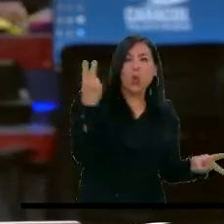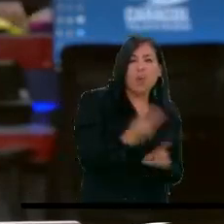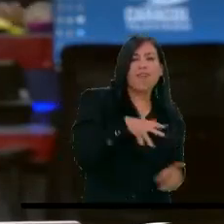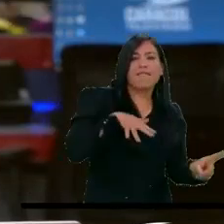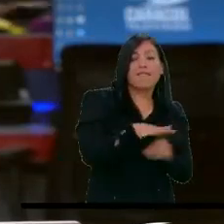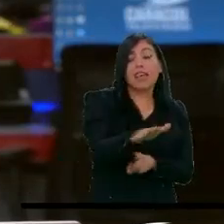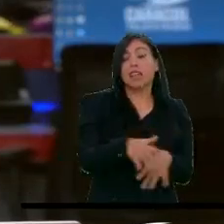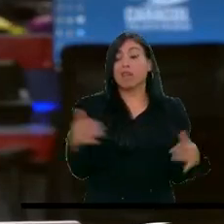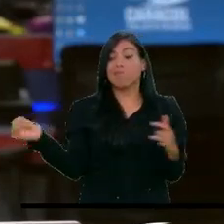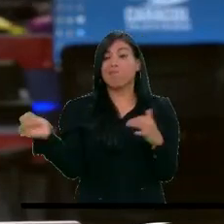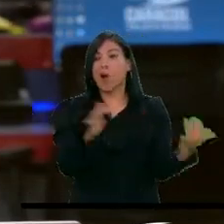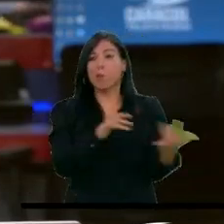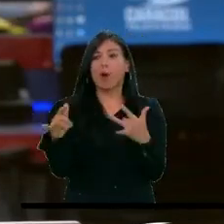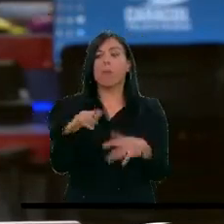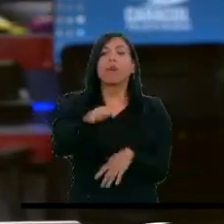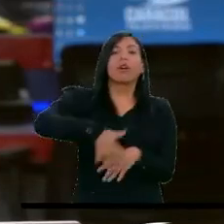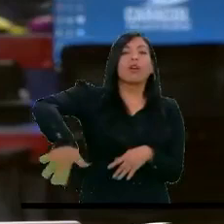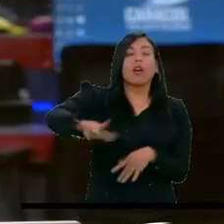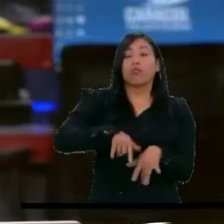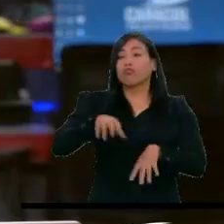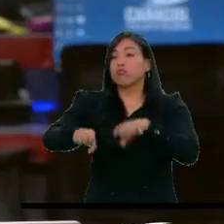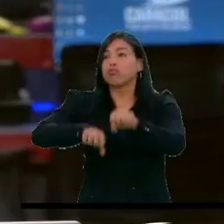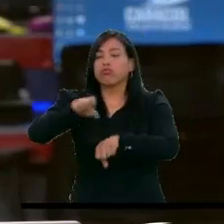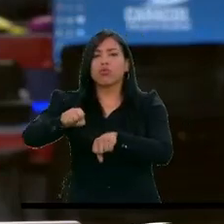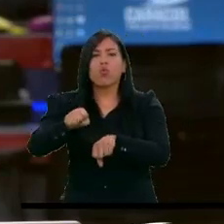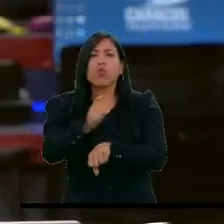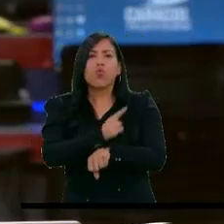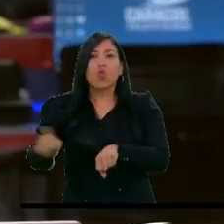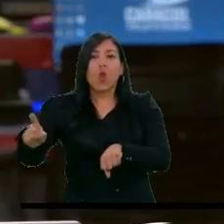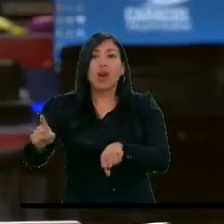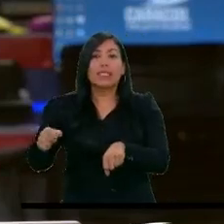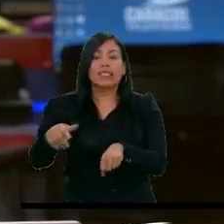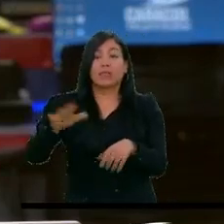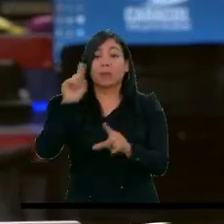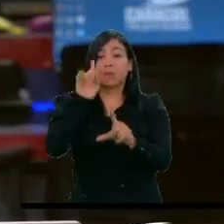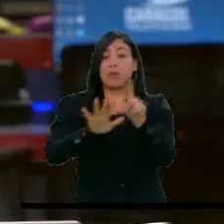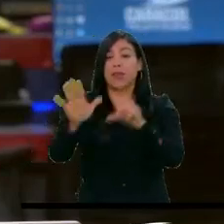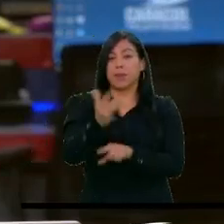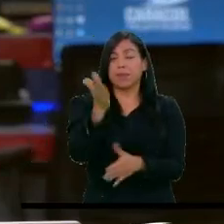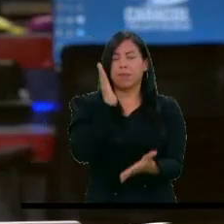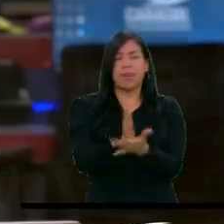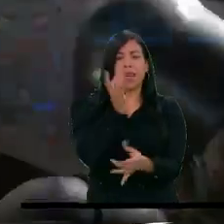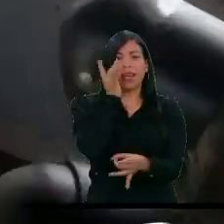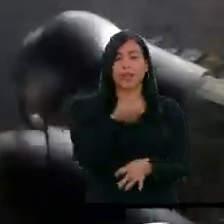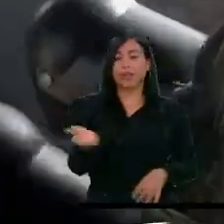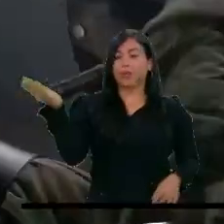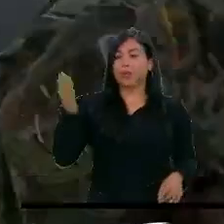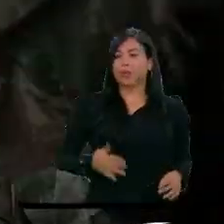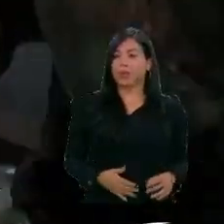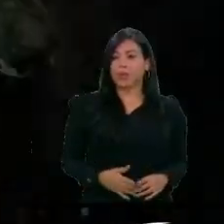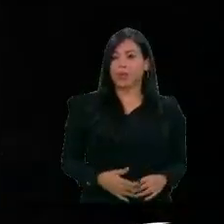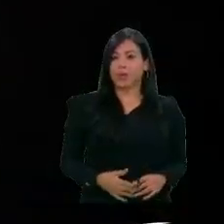El combate y la impresionante operación quedó en video.